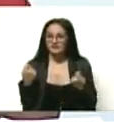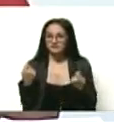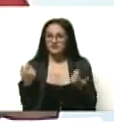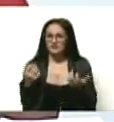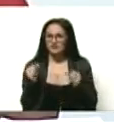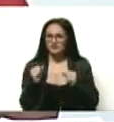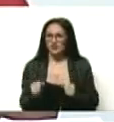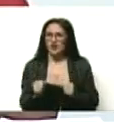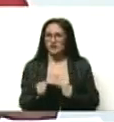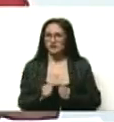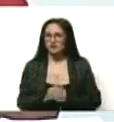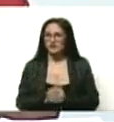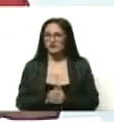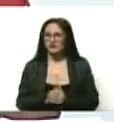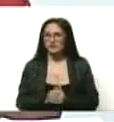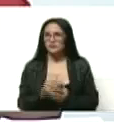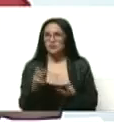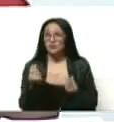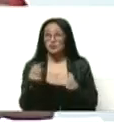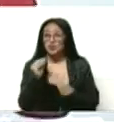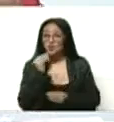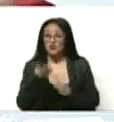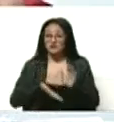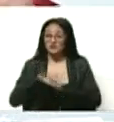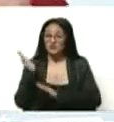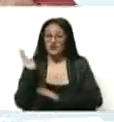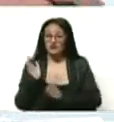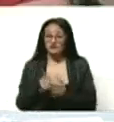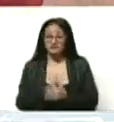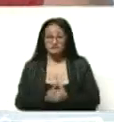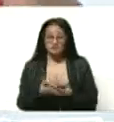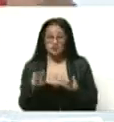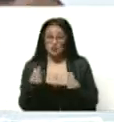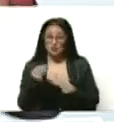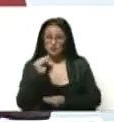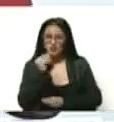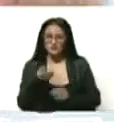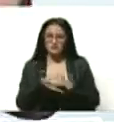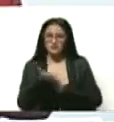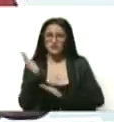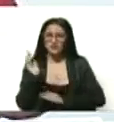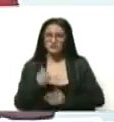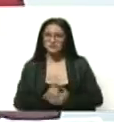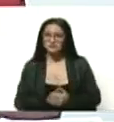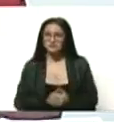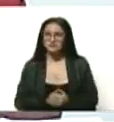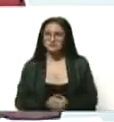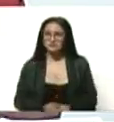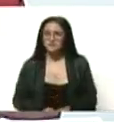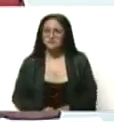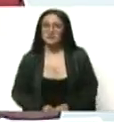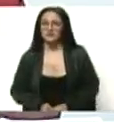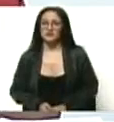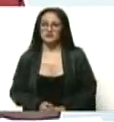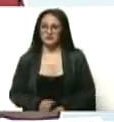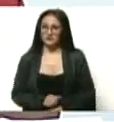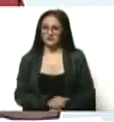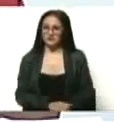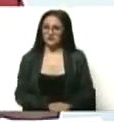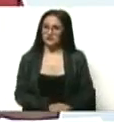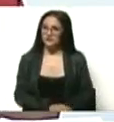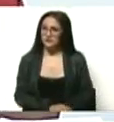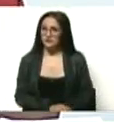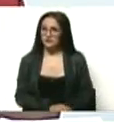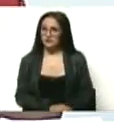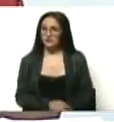muy fuerte. Muchos jóvenes se fueron. Muchos menos de los que dicen ellos, ¿no? Pero muchos menos. Ellos hablan